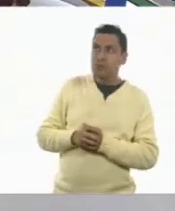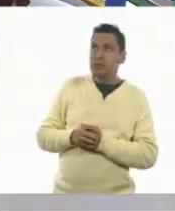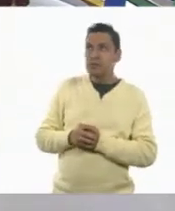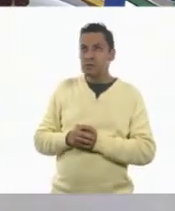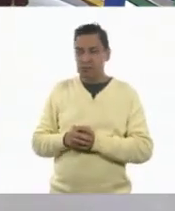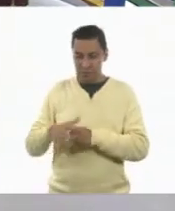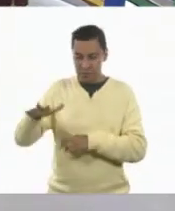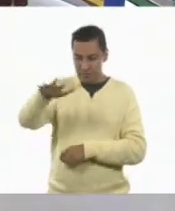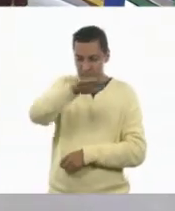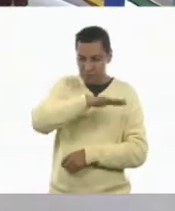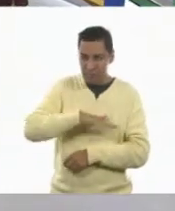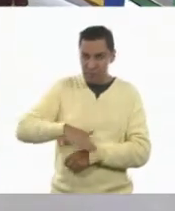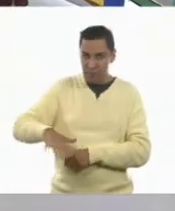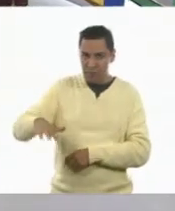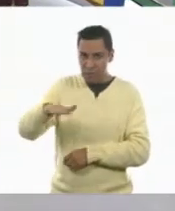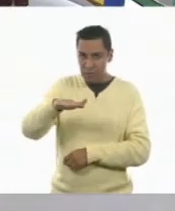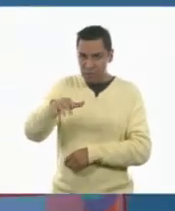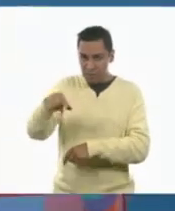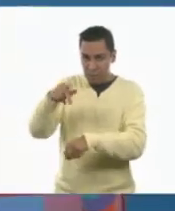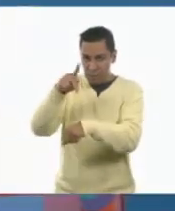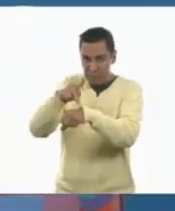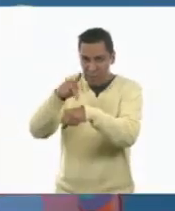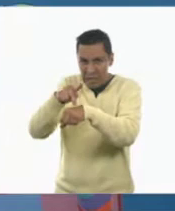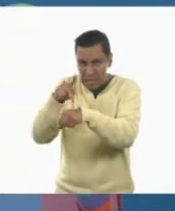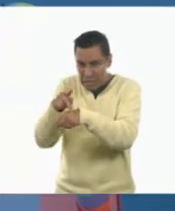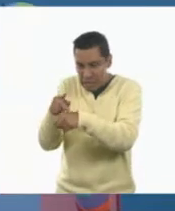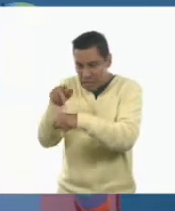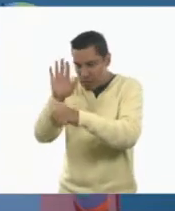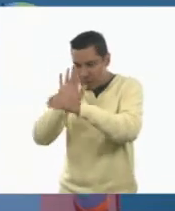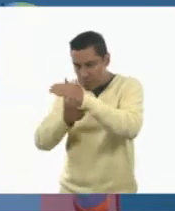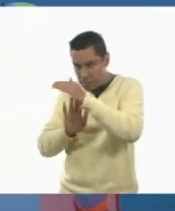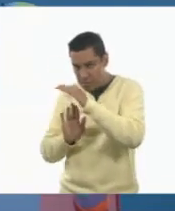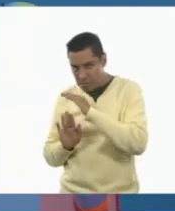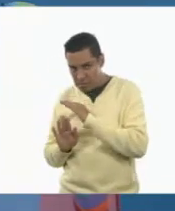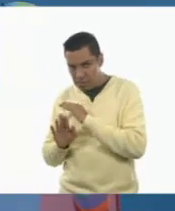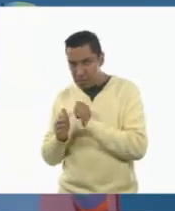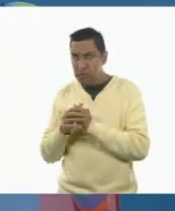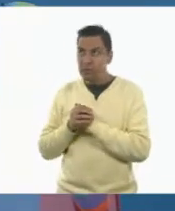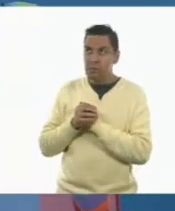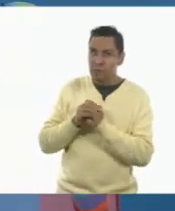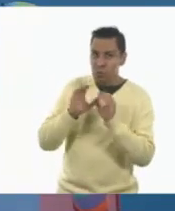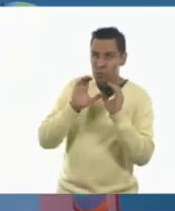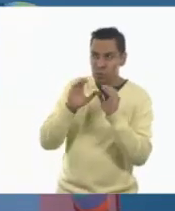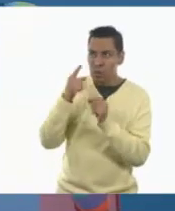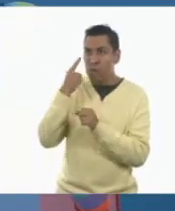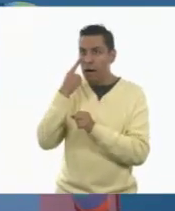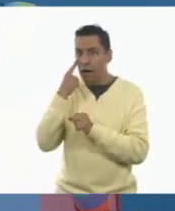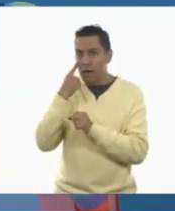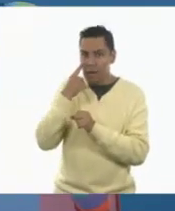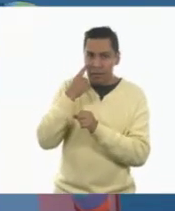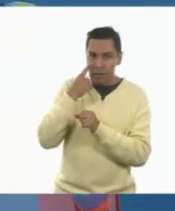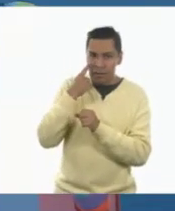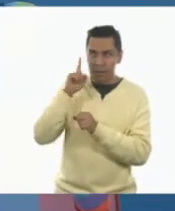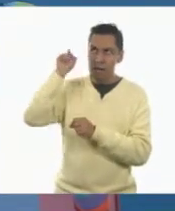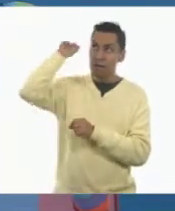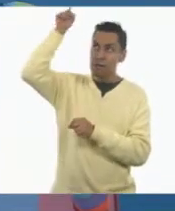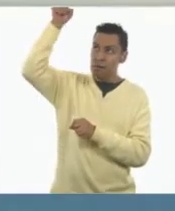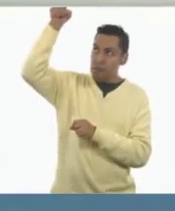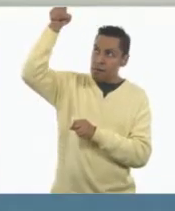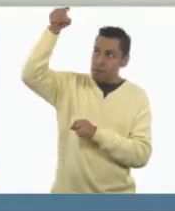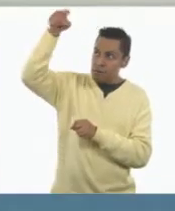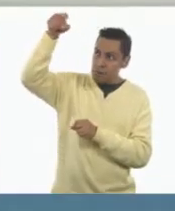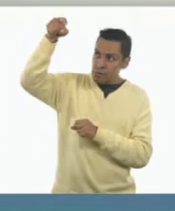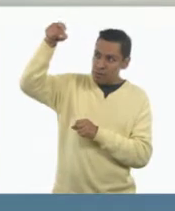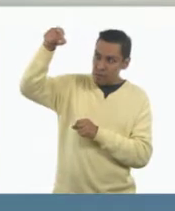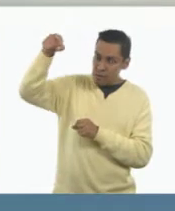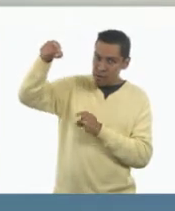quietas. Se escondió tras una piedra y se dispuso a observarle. Le vio mover un palo, darle una